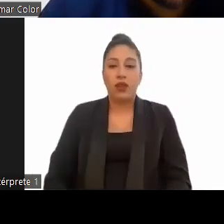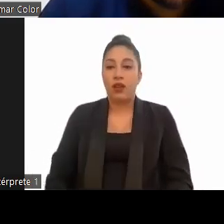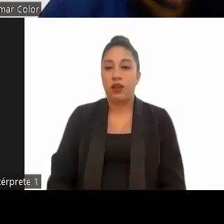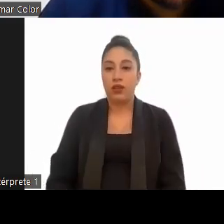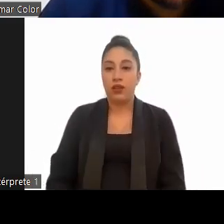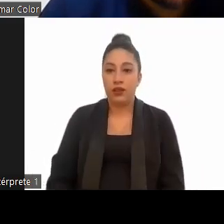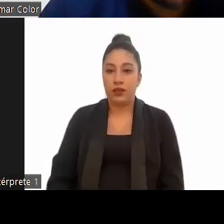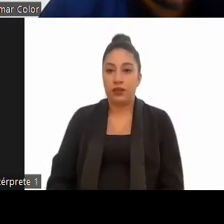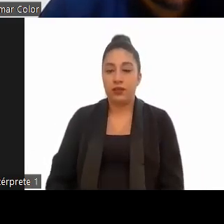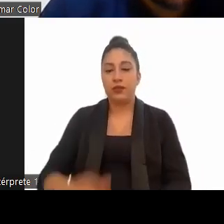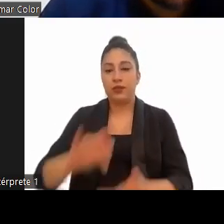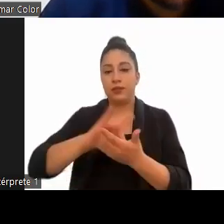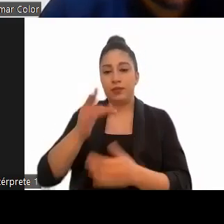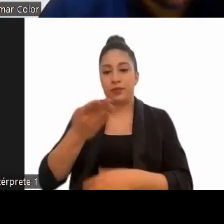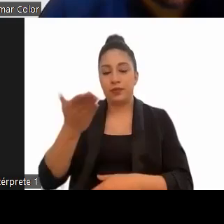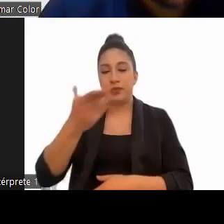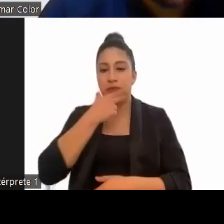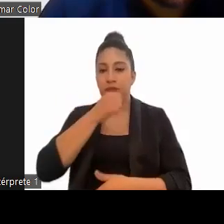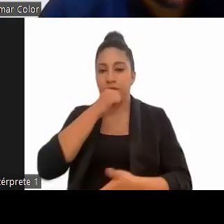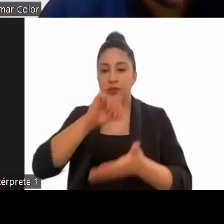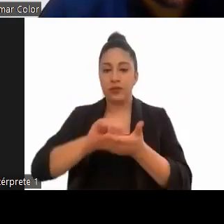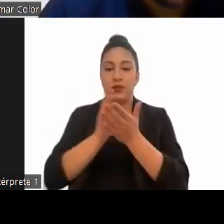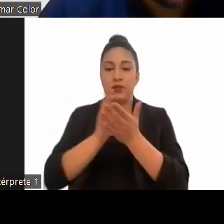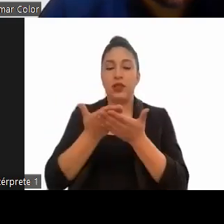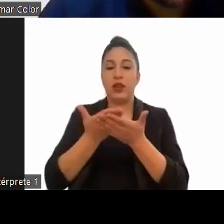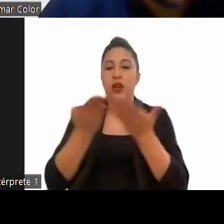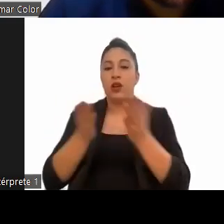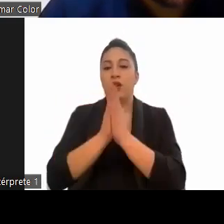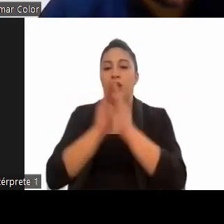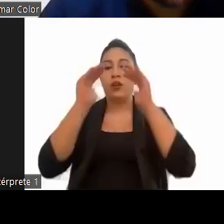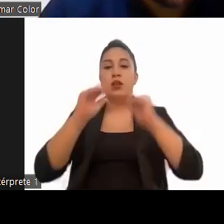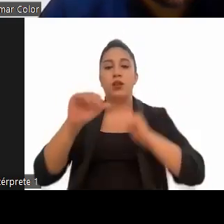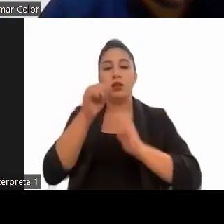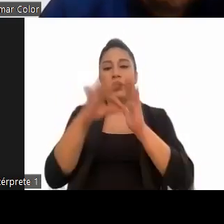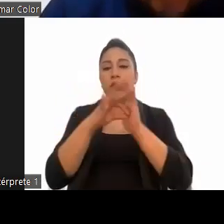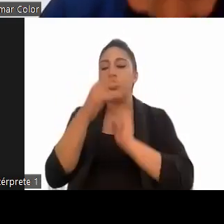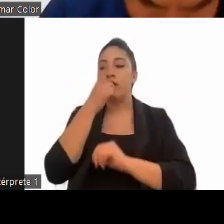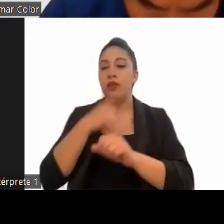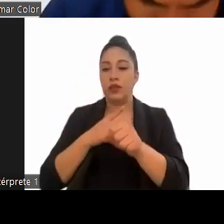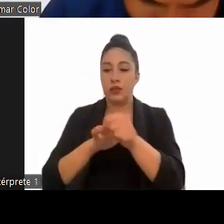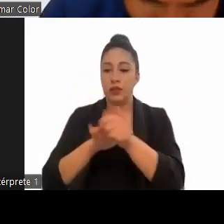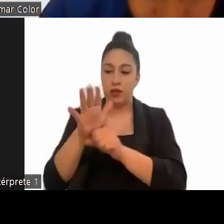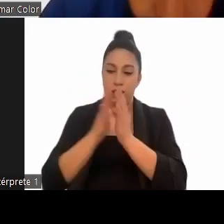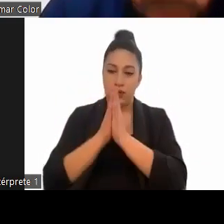Gracias, secretario. Le solicito, secretario, de lectura y exponga el siguiente punto del orden del día.